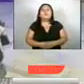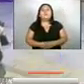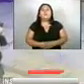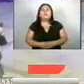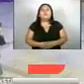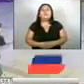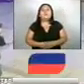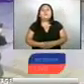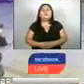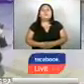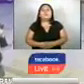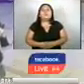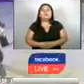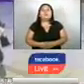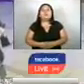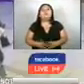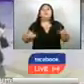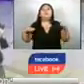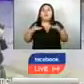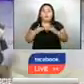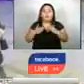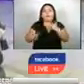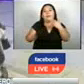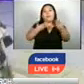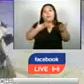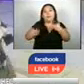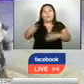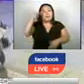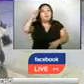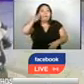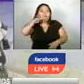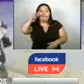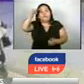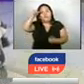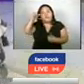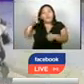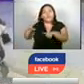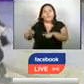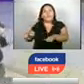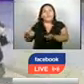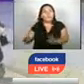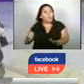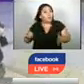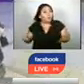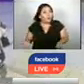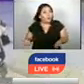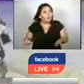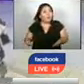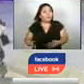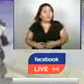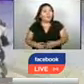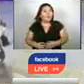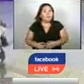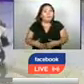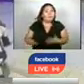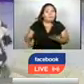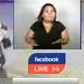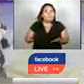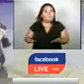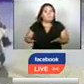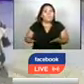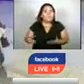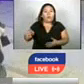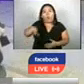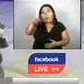También el presidente se refirió a algunos desacuerdos que tienen con la comunidad